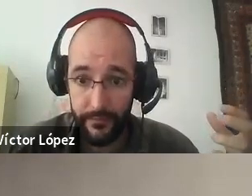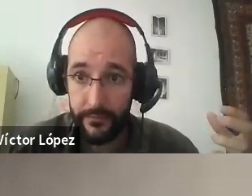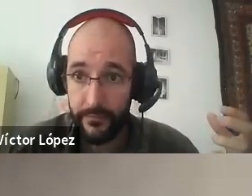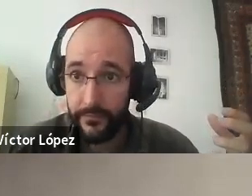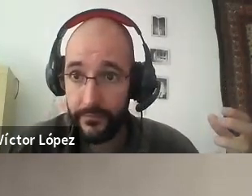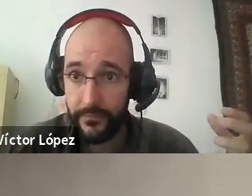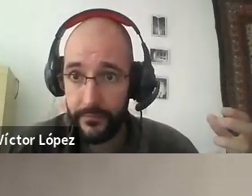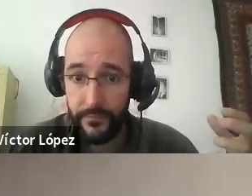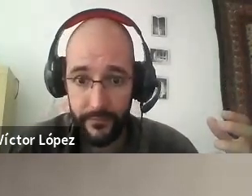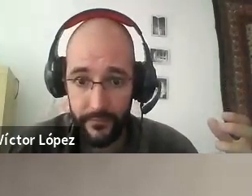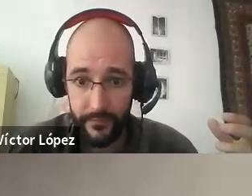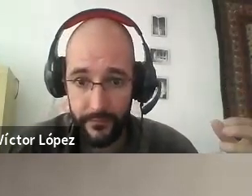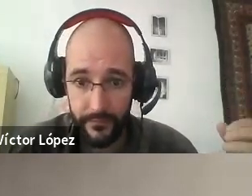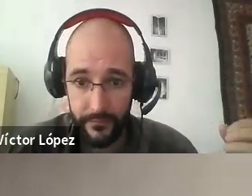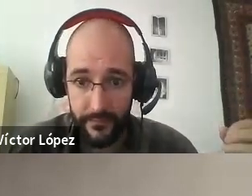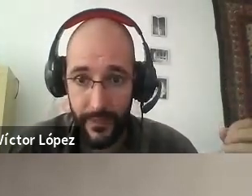favor.